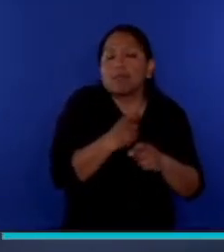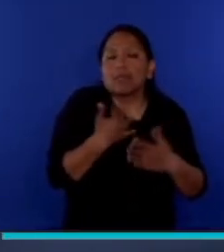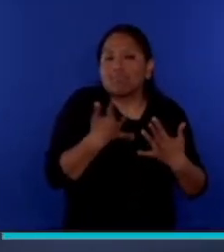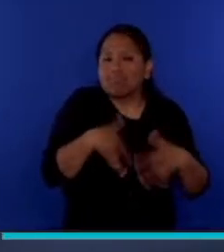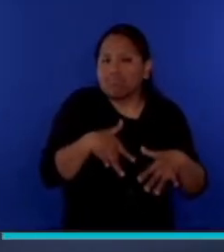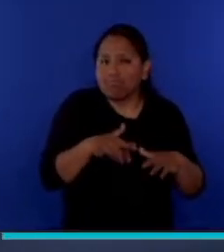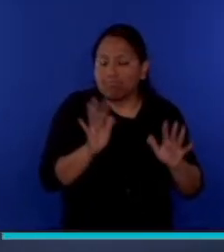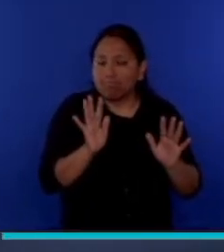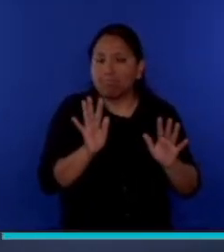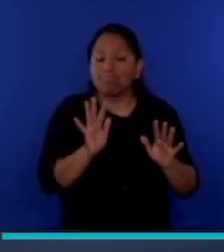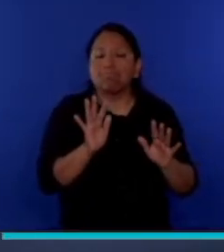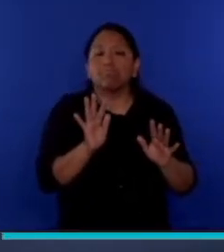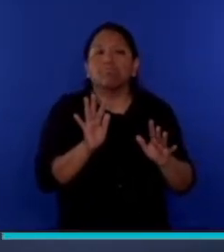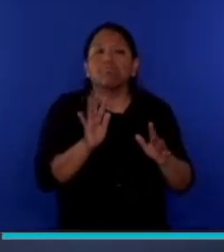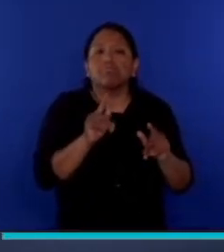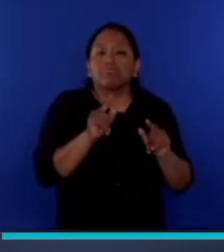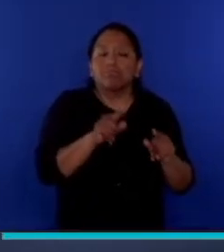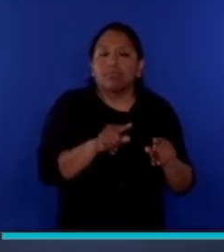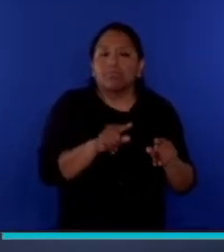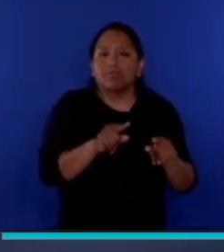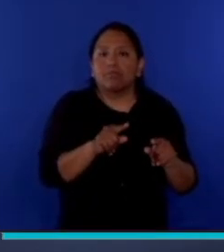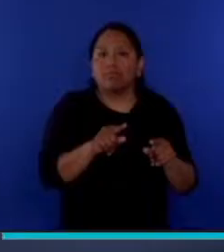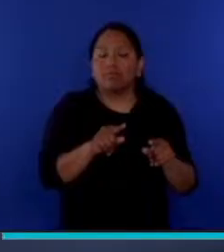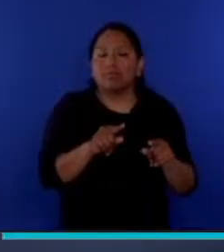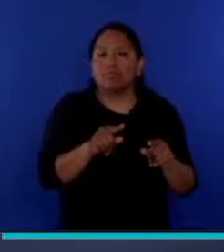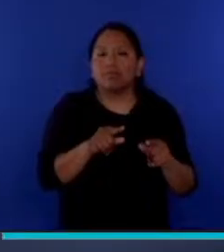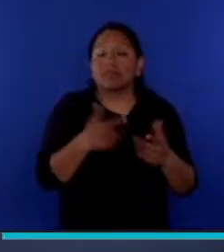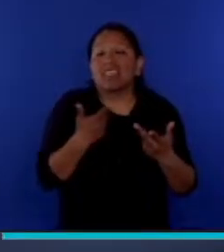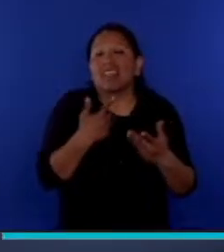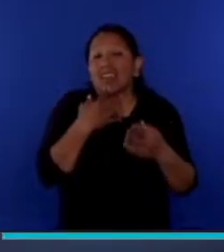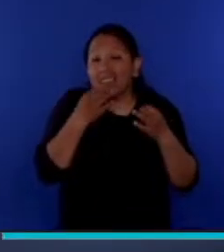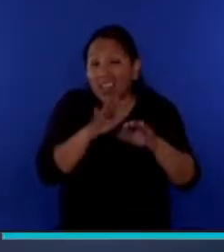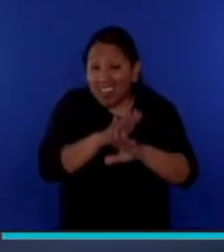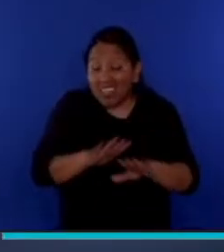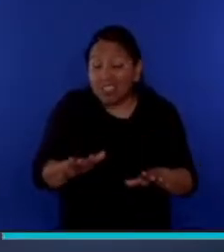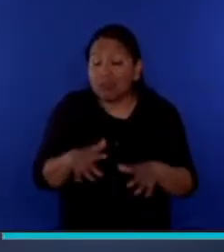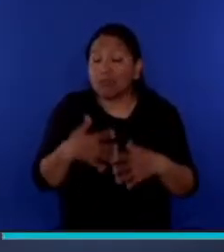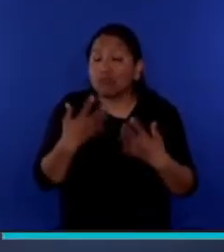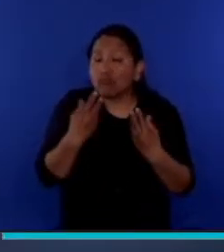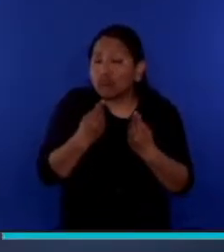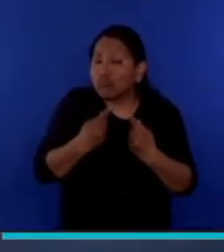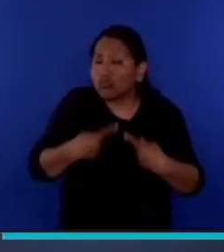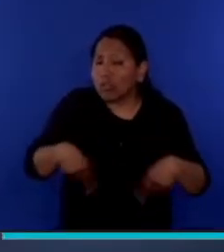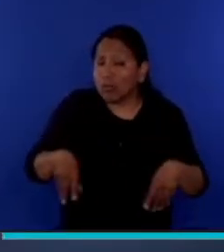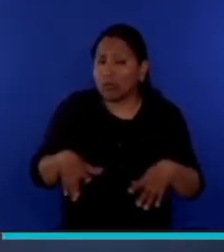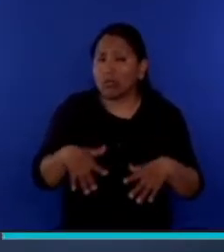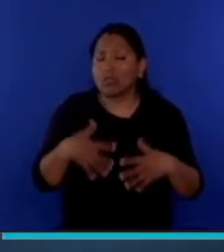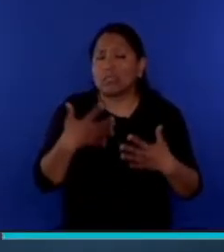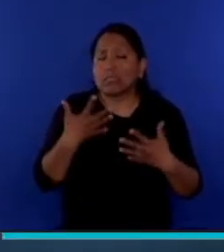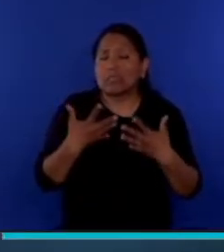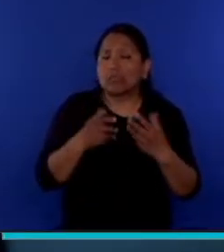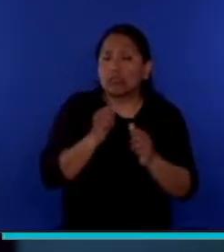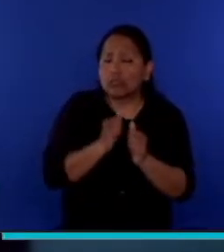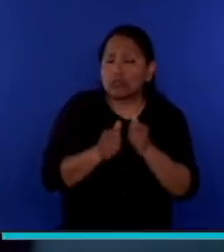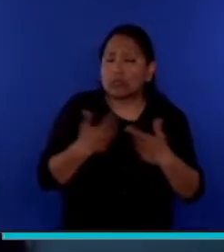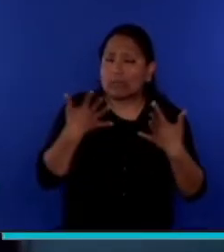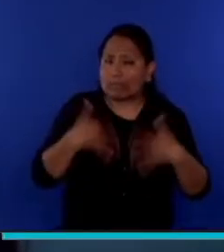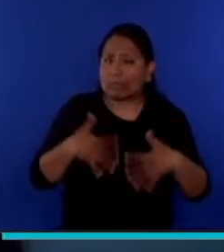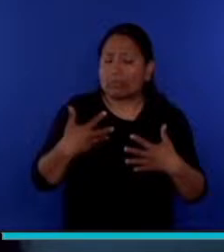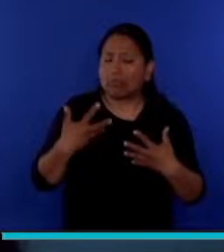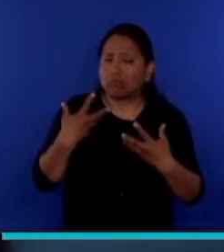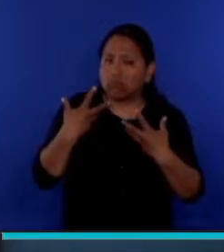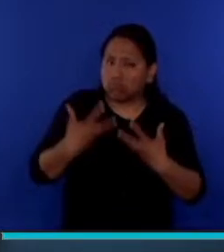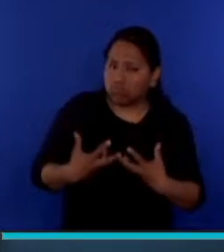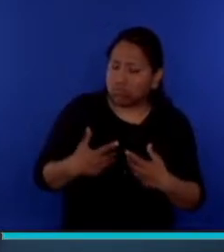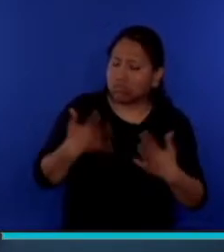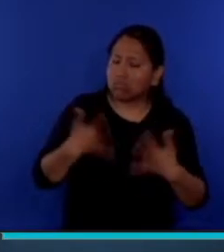severas. Y hablamos de niños a los que les pasan muchas cosas, ¿no? De niños que vienen con una historia muy pesada. Y